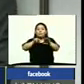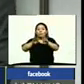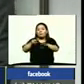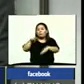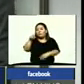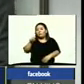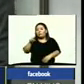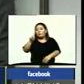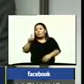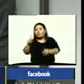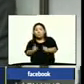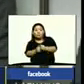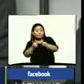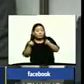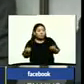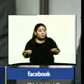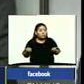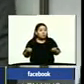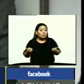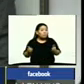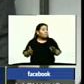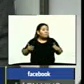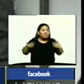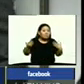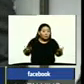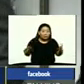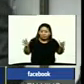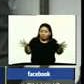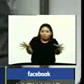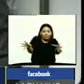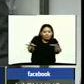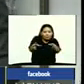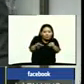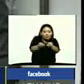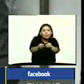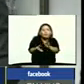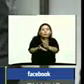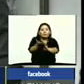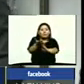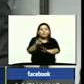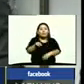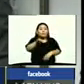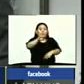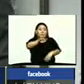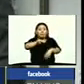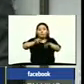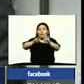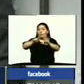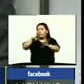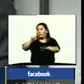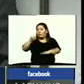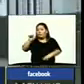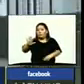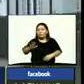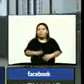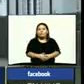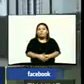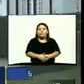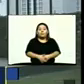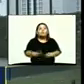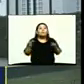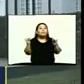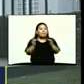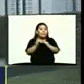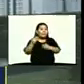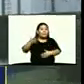.1 millones, que en total incrementa 47.5. Tal y como